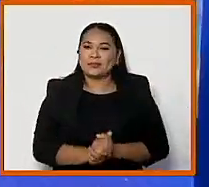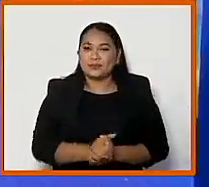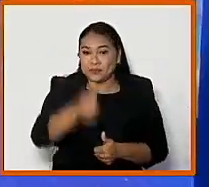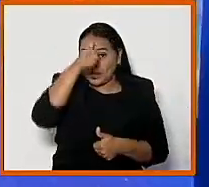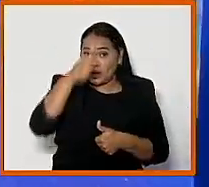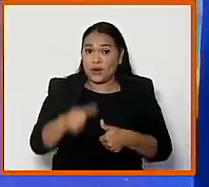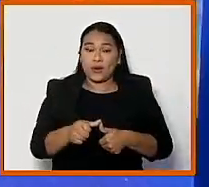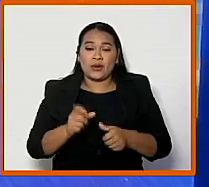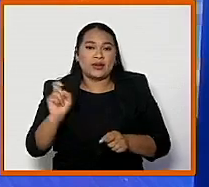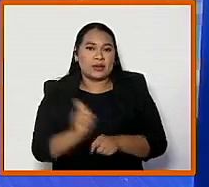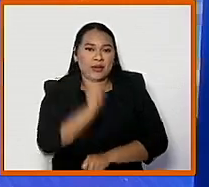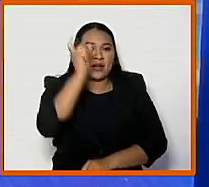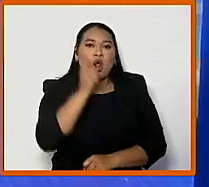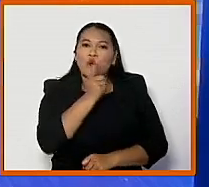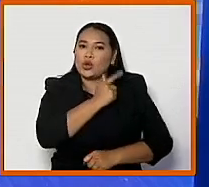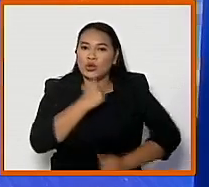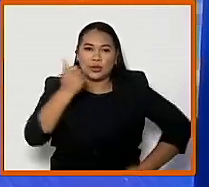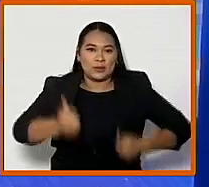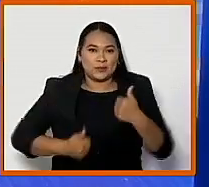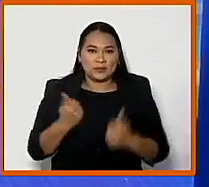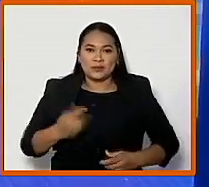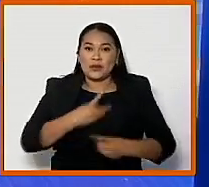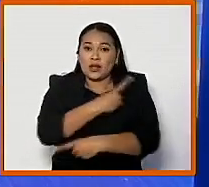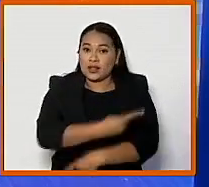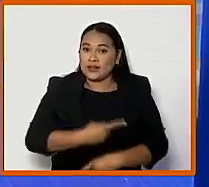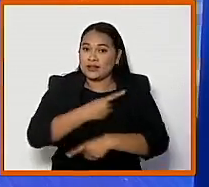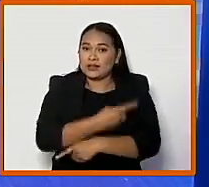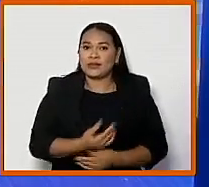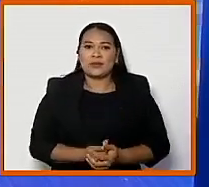recuerden, Natalia, que ganarse la Loto también es alegría y